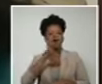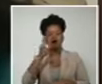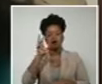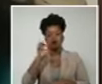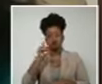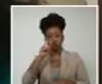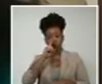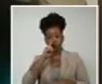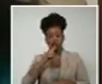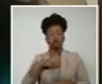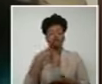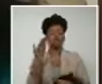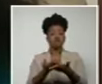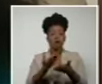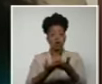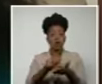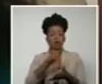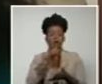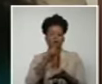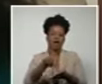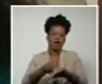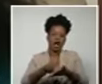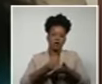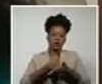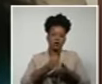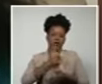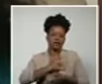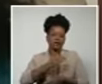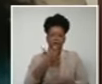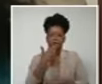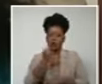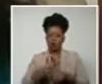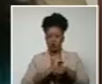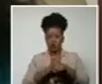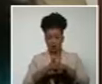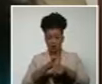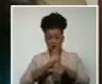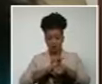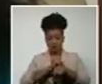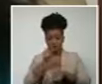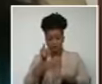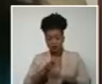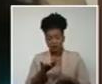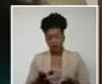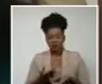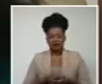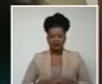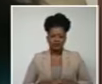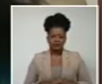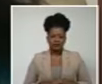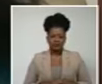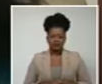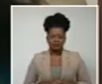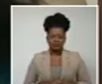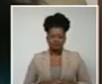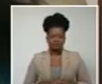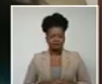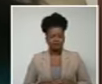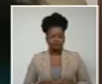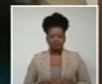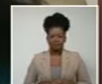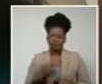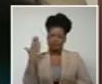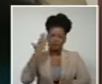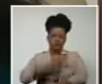puede servir para recuperar de forma rápida a los pacientes de COVID-19, es increíble que se quiera bloquear